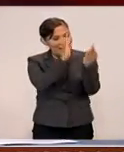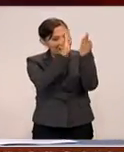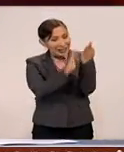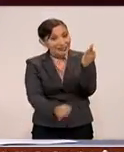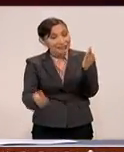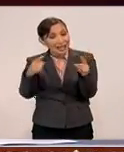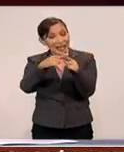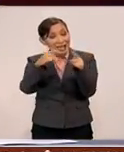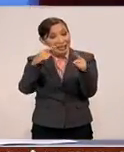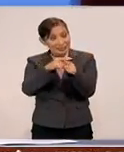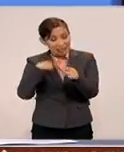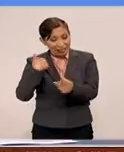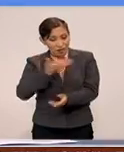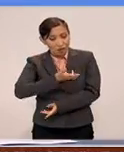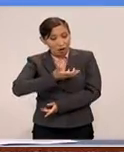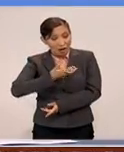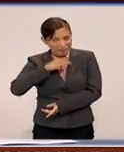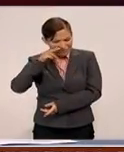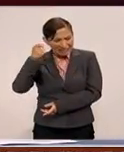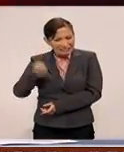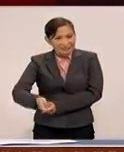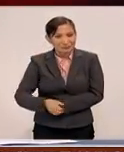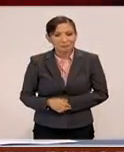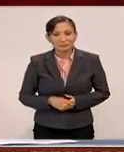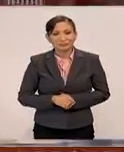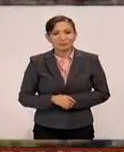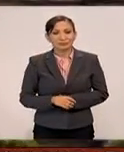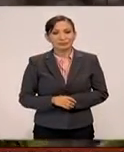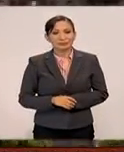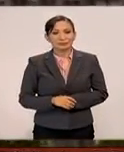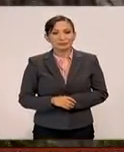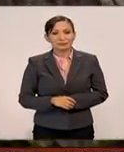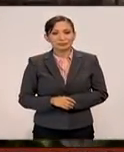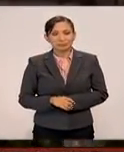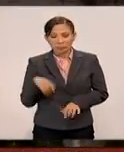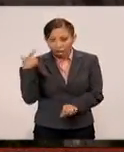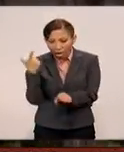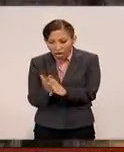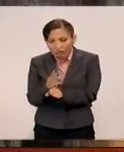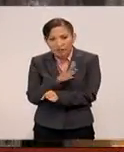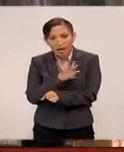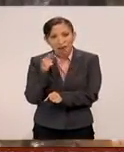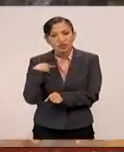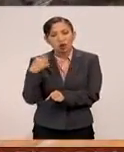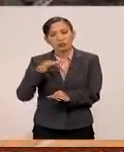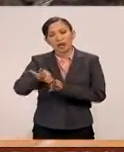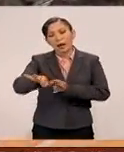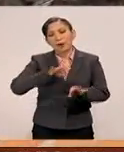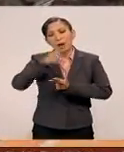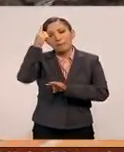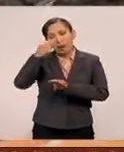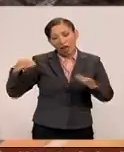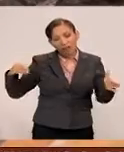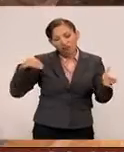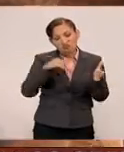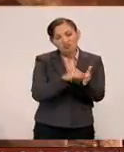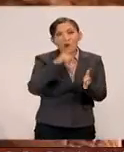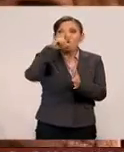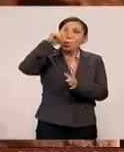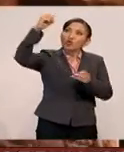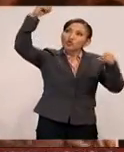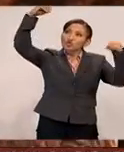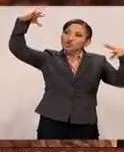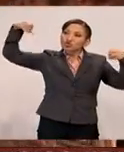Catedral Metropolitana. Vea usted lo que contiene todo esto. El hallazgo se registró durante los trabajos para la colocación de